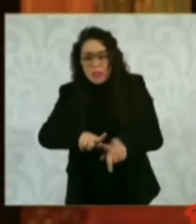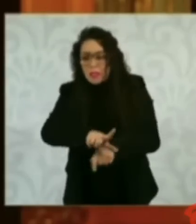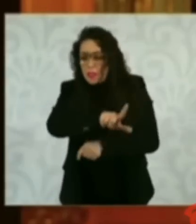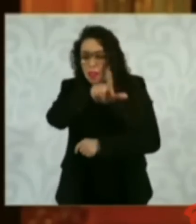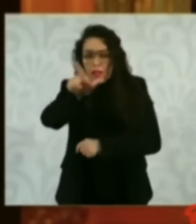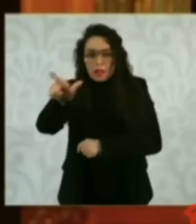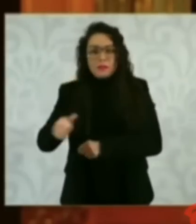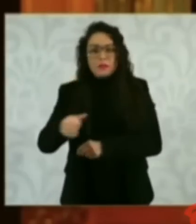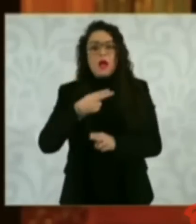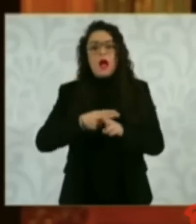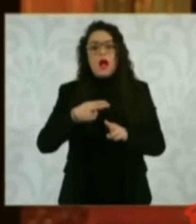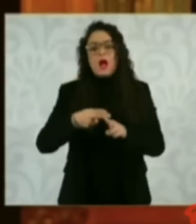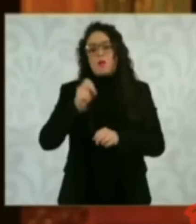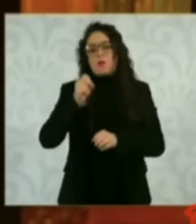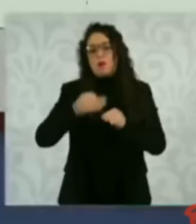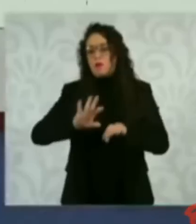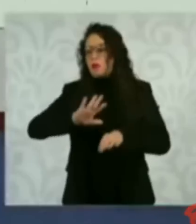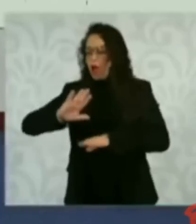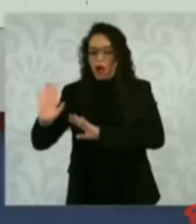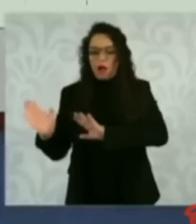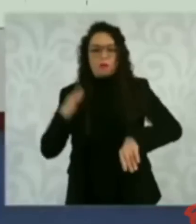hasta que llegó la Cuarta Transformación.